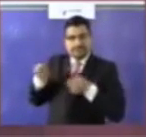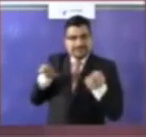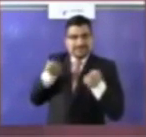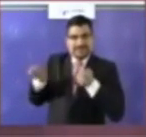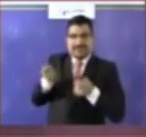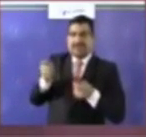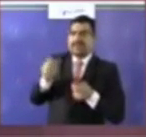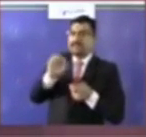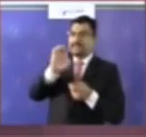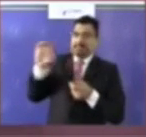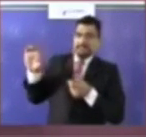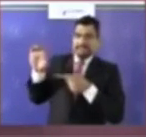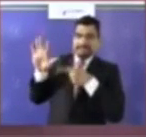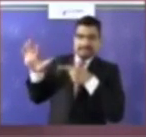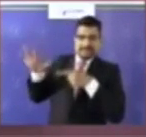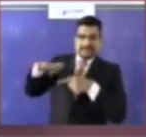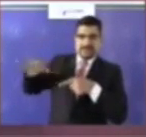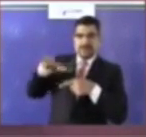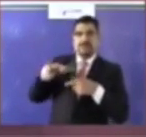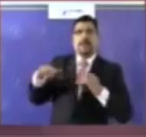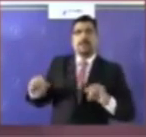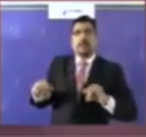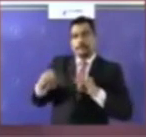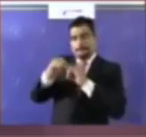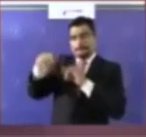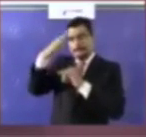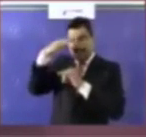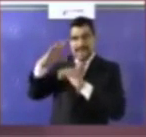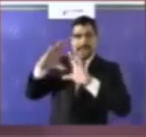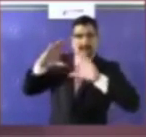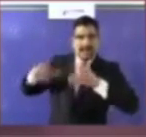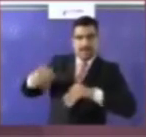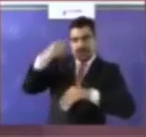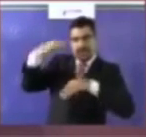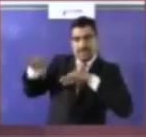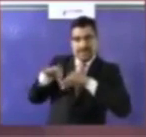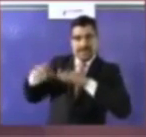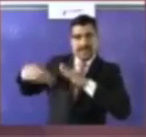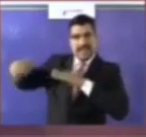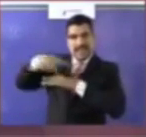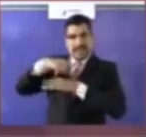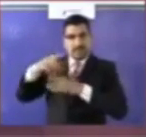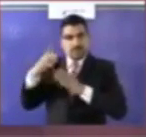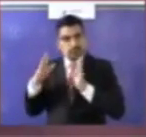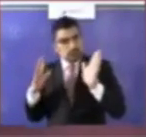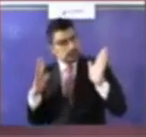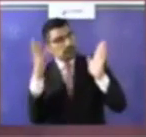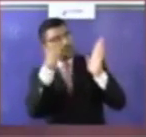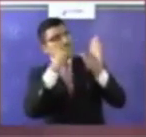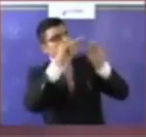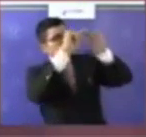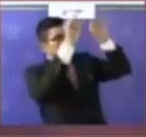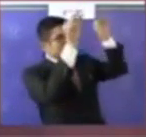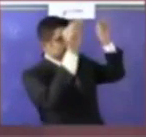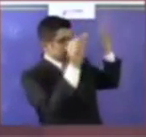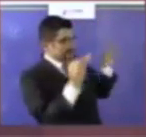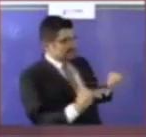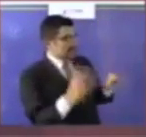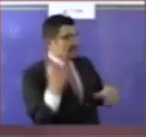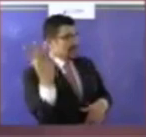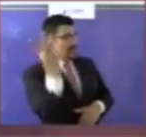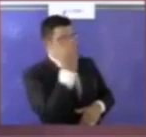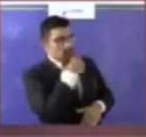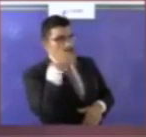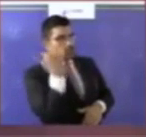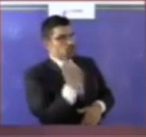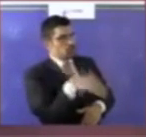la Secretaría de Educación, es un instituto de capacitación para el trabajo, y bueno, la belleza del complemento del cuadro